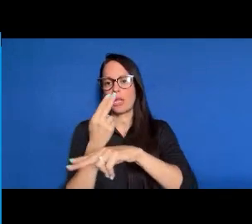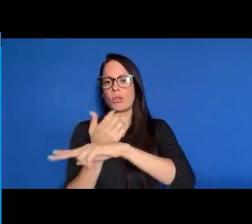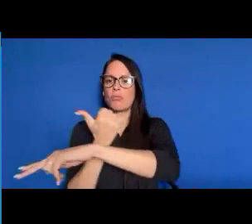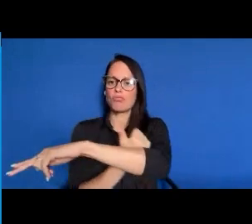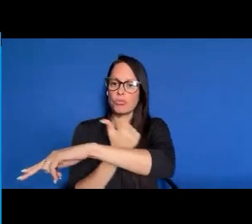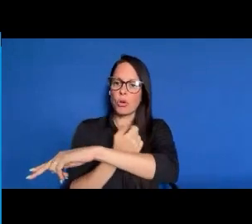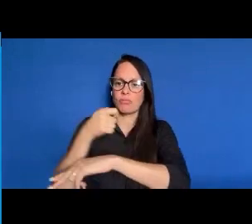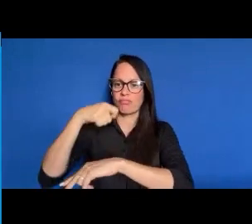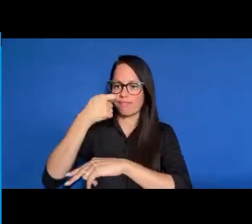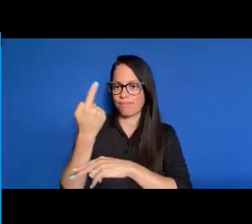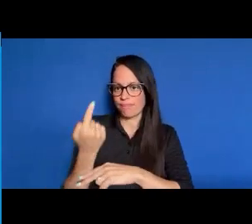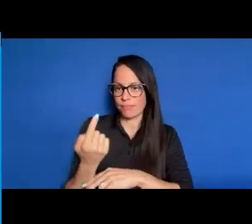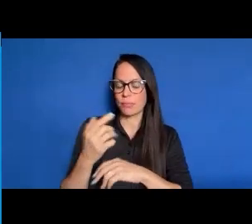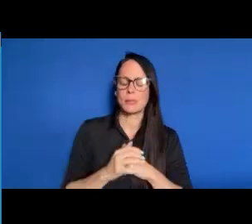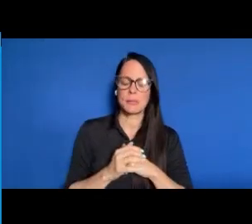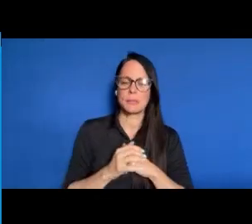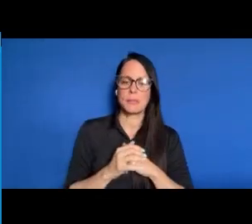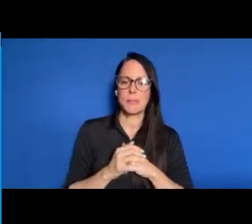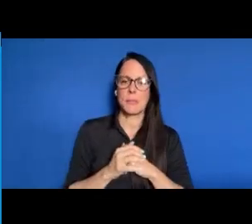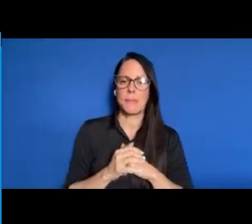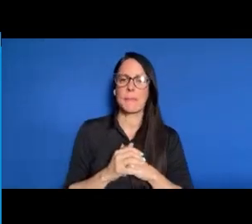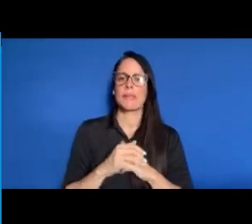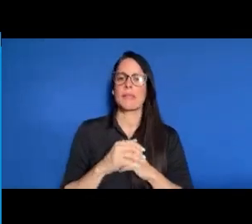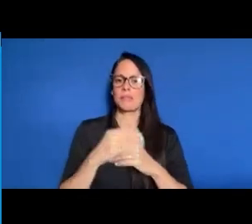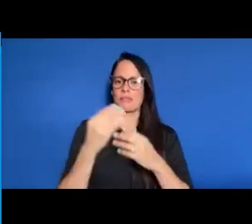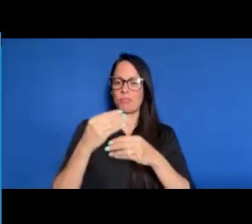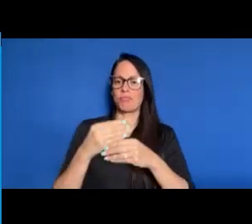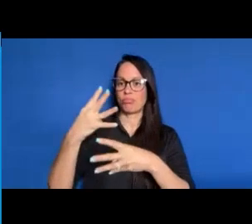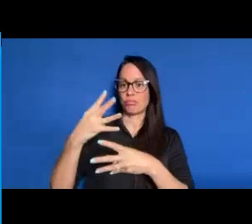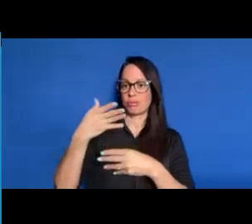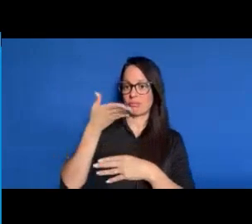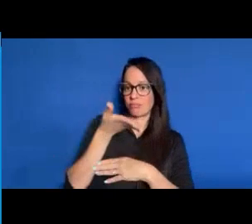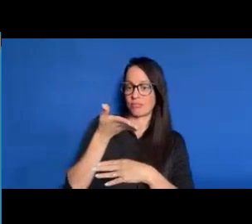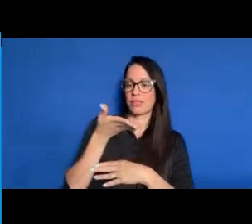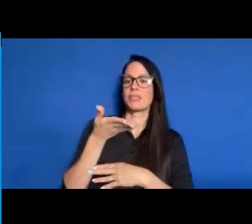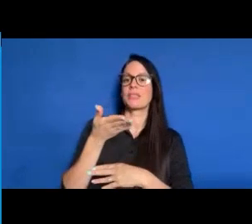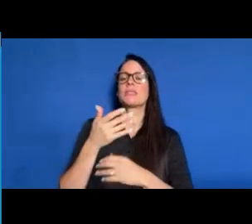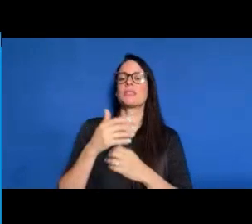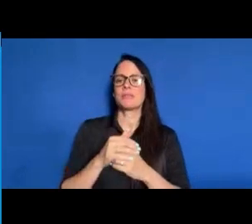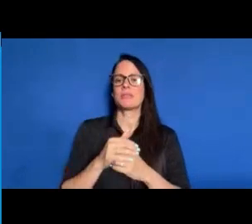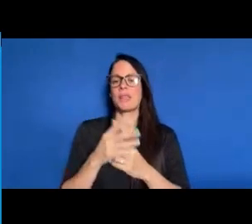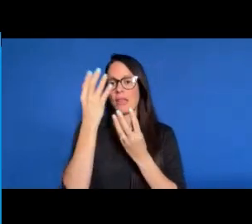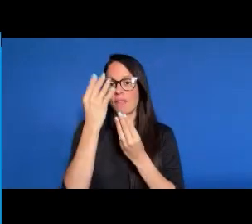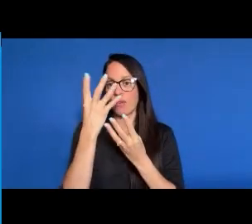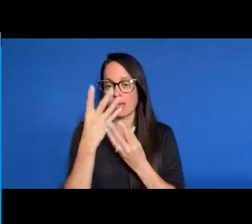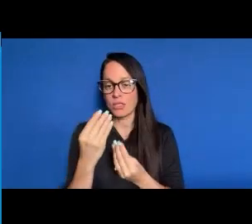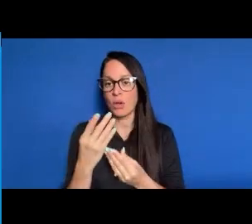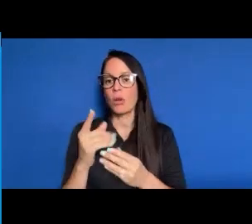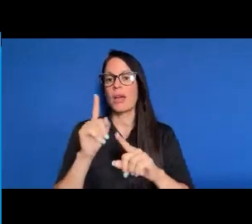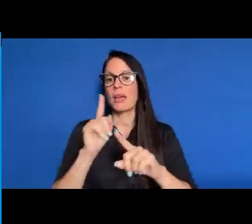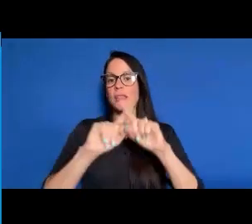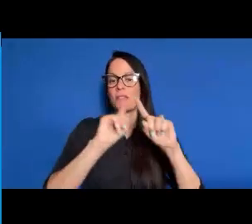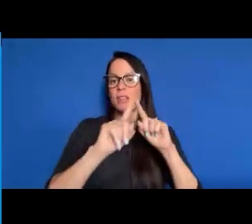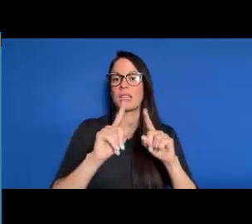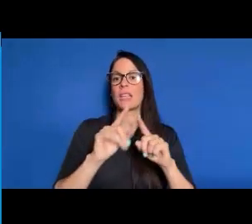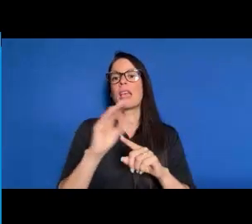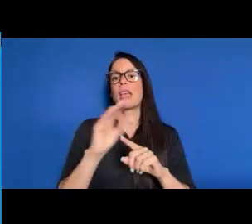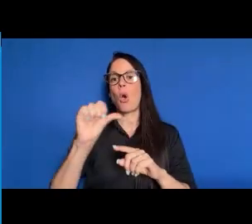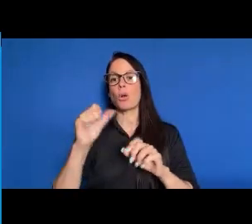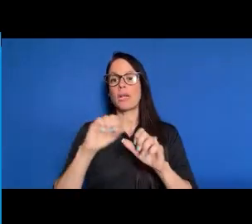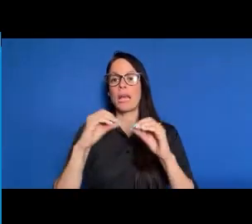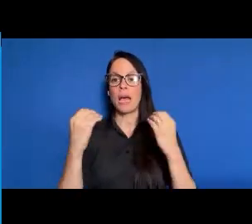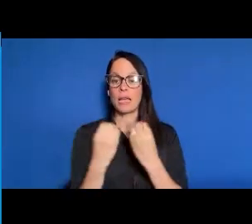Esto nos da las actividades de esta manera. Integración de datos interagenciales entre ADFAN y otras estrategias, otras agencias, y